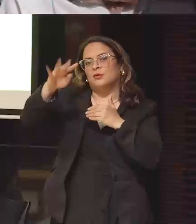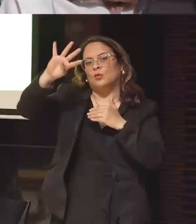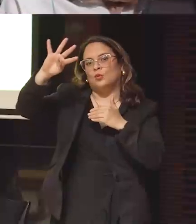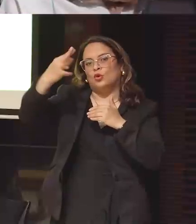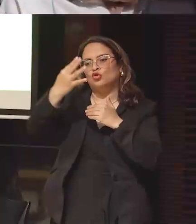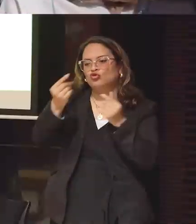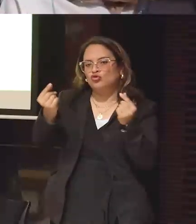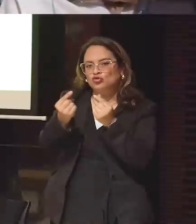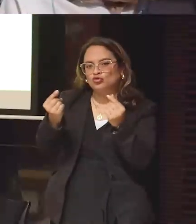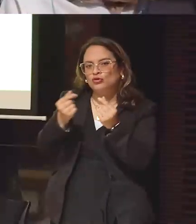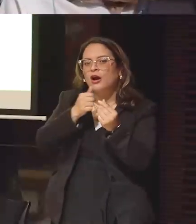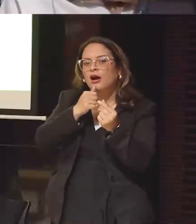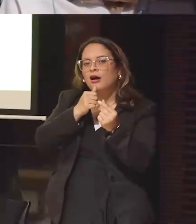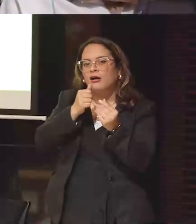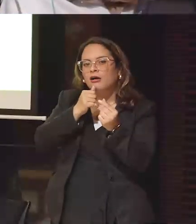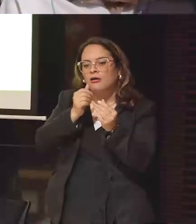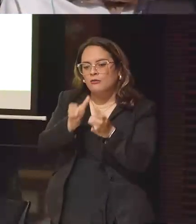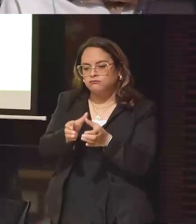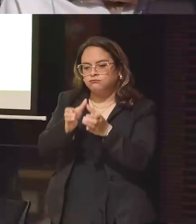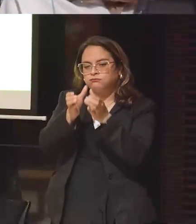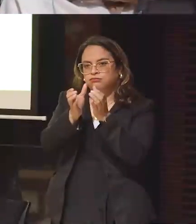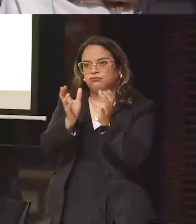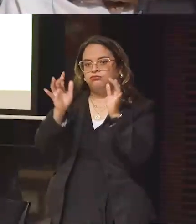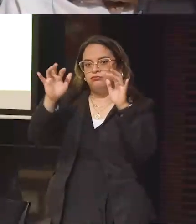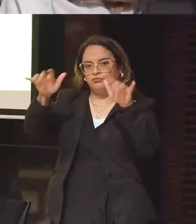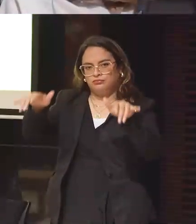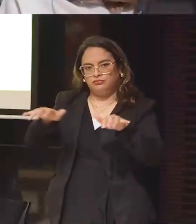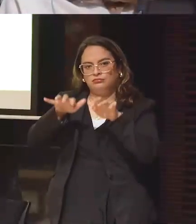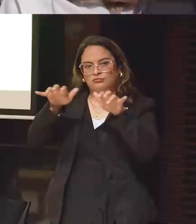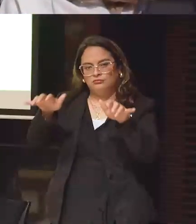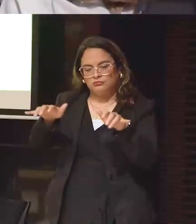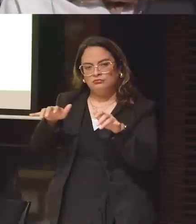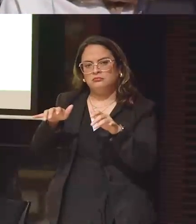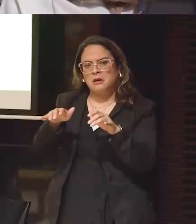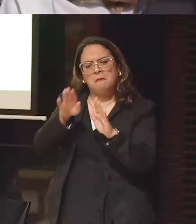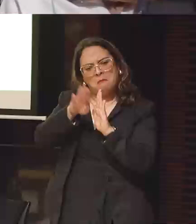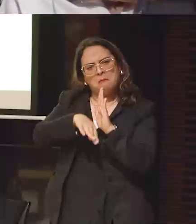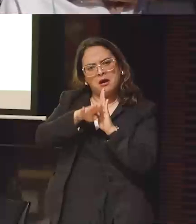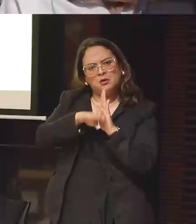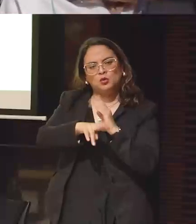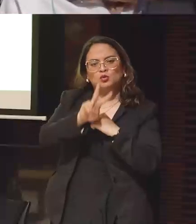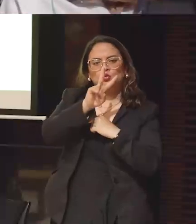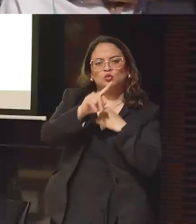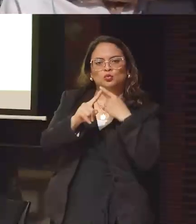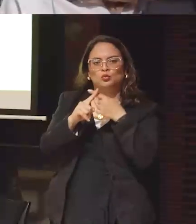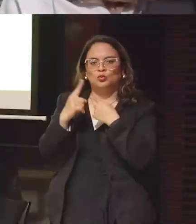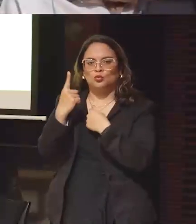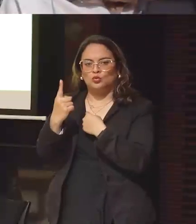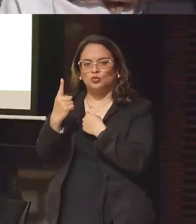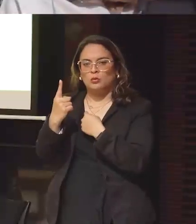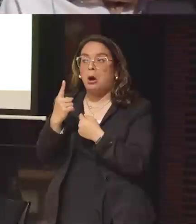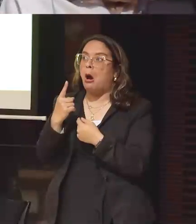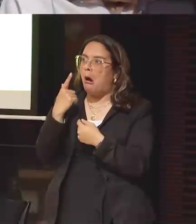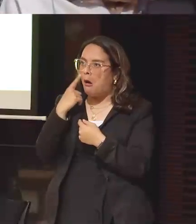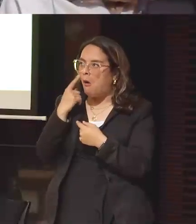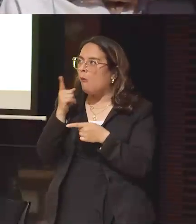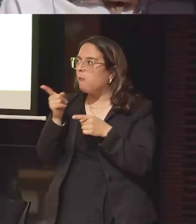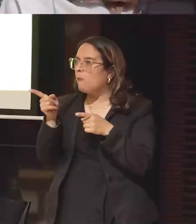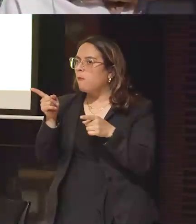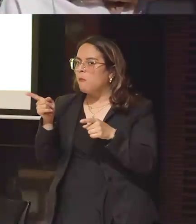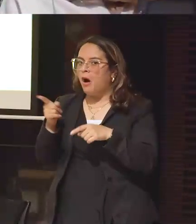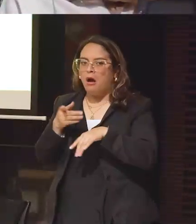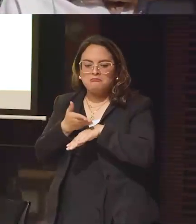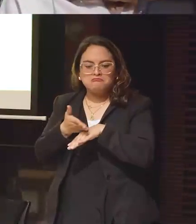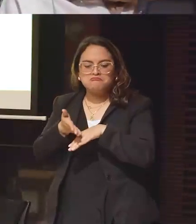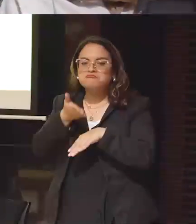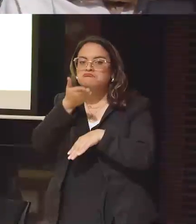súper bonito de ver, muy pintoresco, la boletería está al 2x1 y puede salir y ver teatro. Bueno, ya me armaste un plan completo